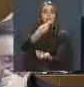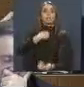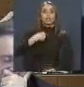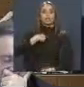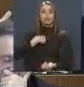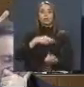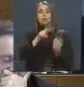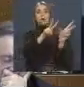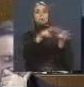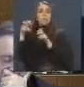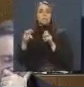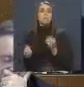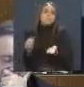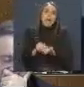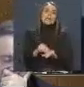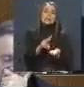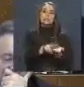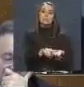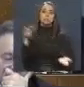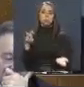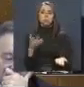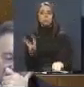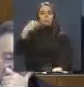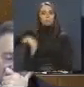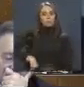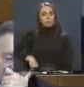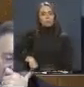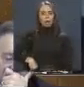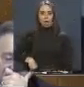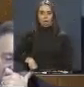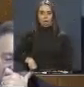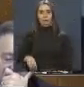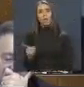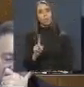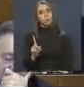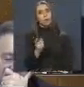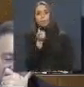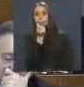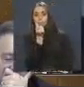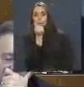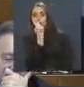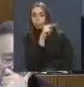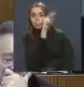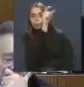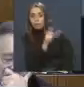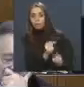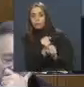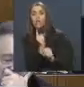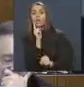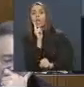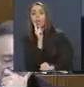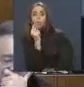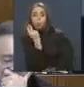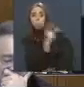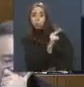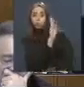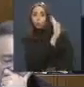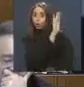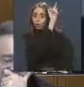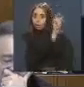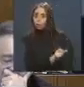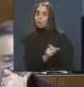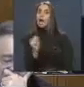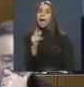voy a sacar otra mascada. Entonces eso no corresponde. Las lucas del trabajador son de él. Ya la AFP